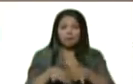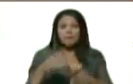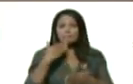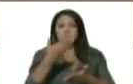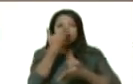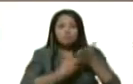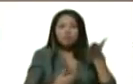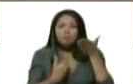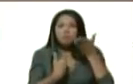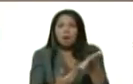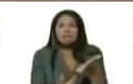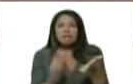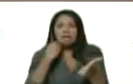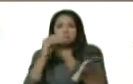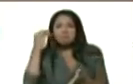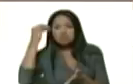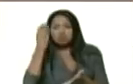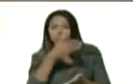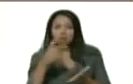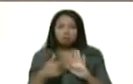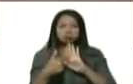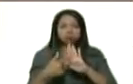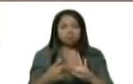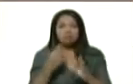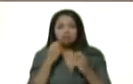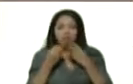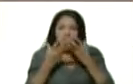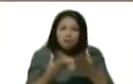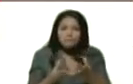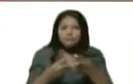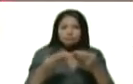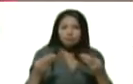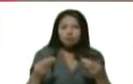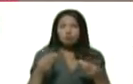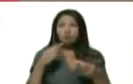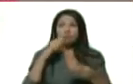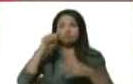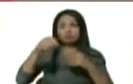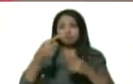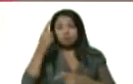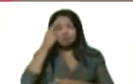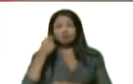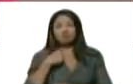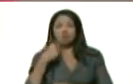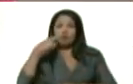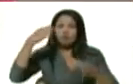sugerencias. Yo en los próximos días, ya oficialmente,